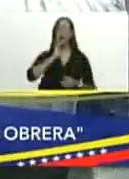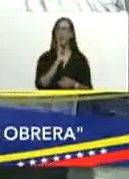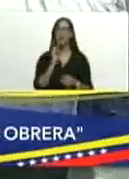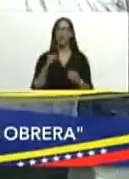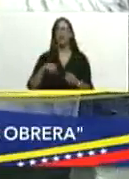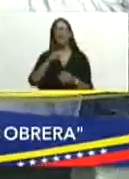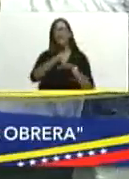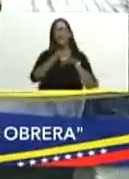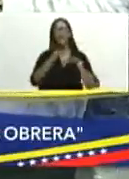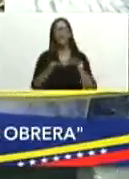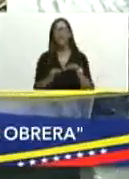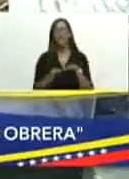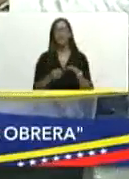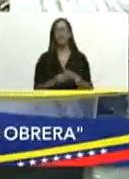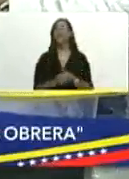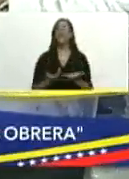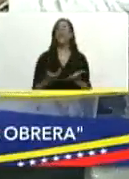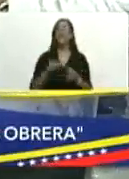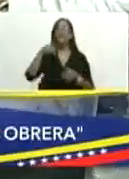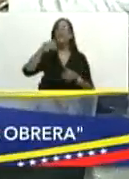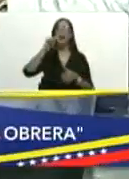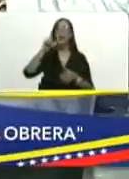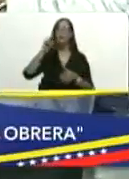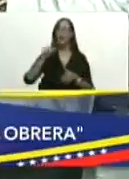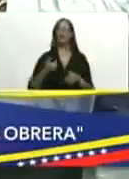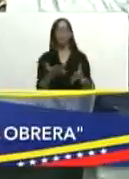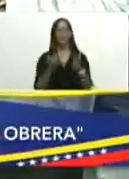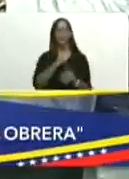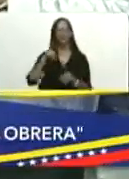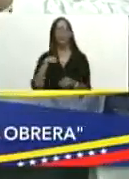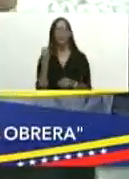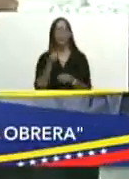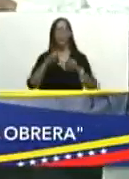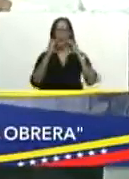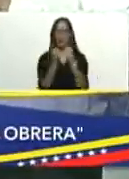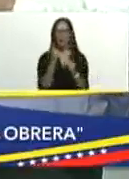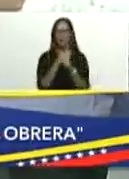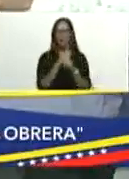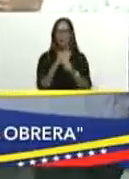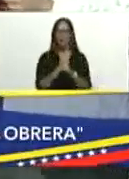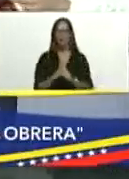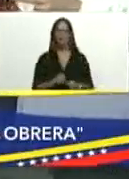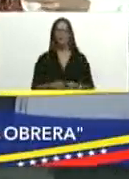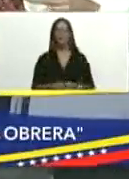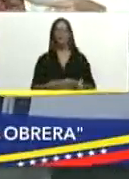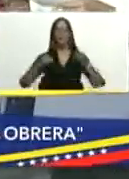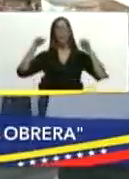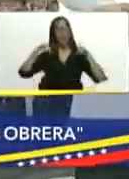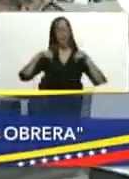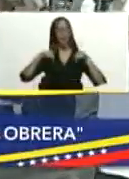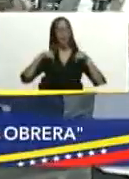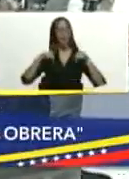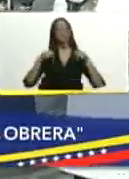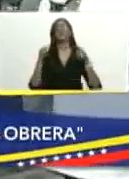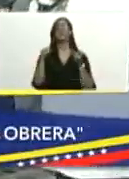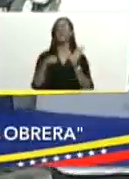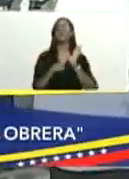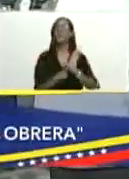municipio padre padre Chen en el parmal Y ese es un logro de nosotros como clase como clase trabajadora hoy y esto